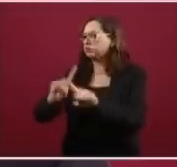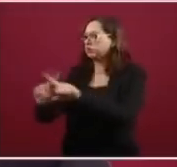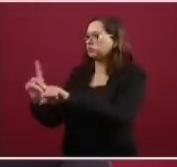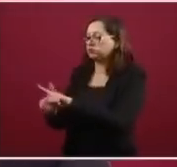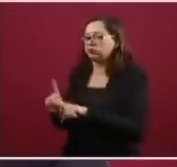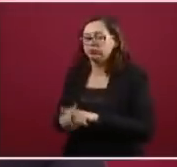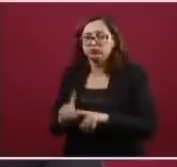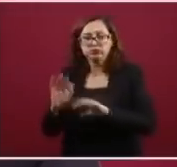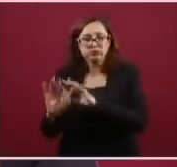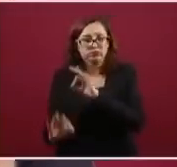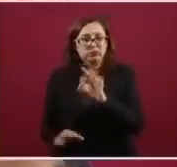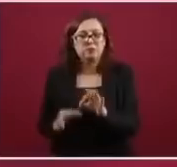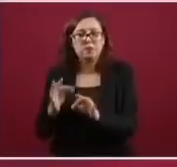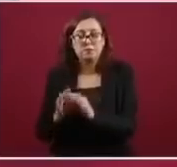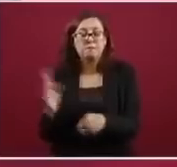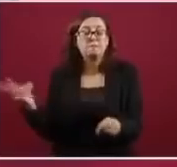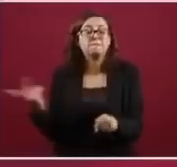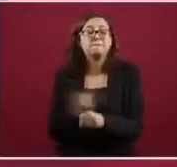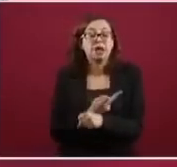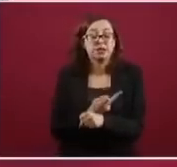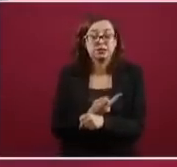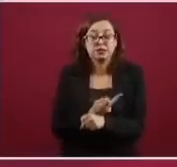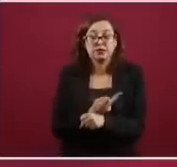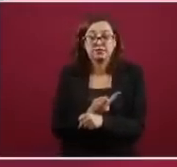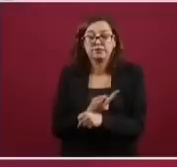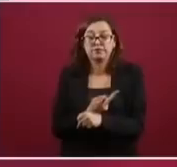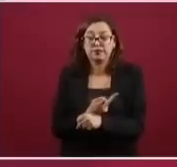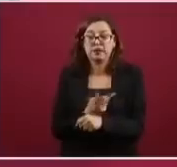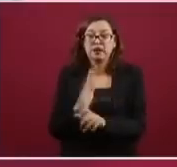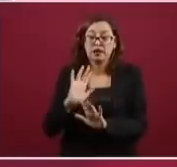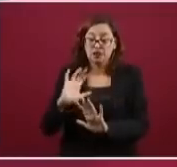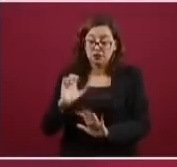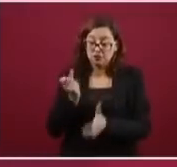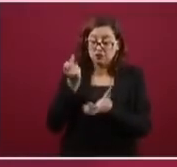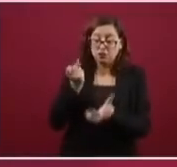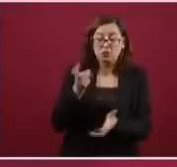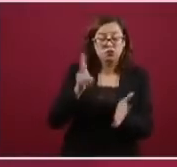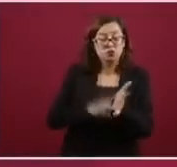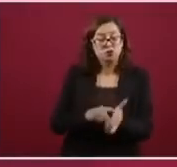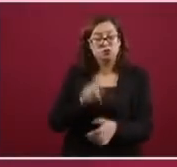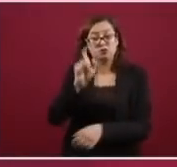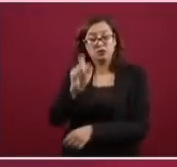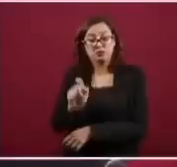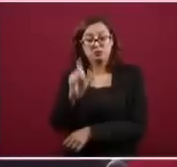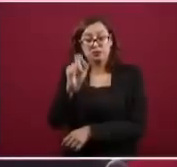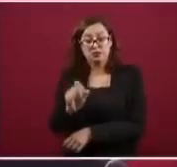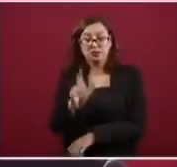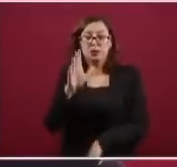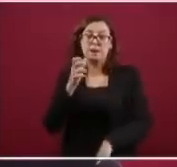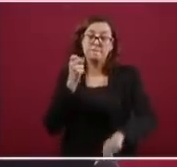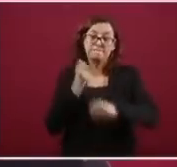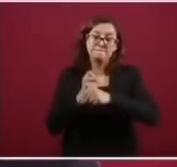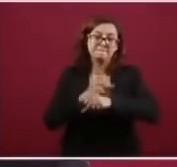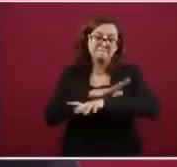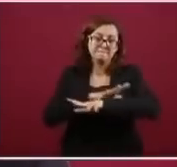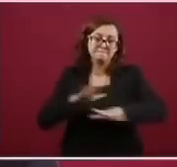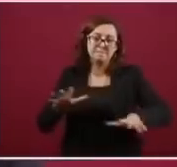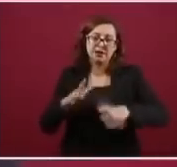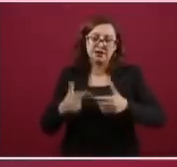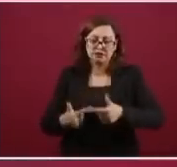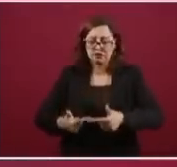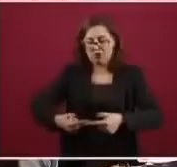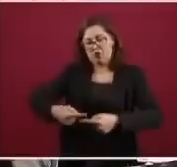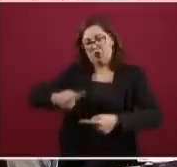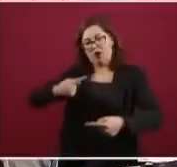lo que esto se va a traducir es que vamos a estar buscando que el presupuesto del 2020 tenga un impacto económico ya desde el